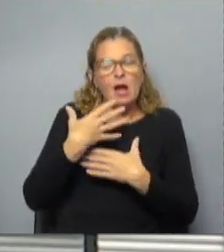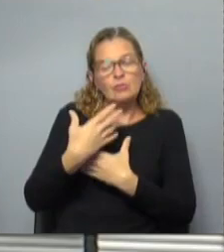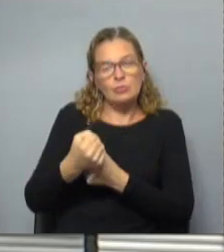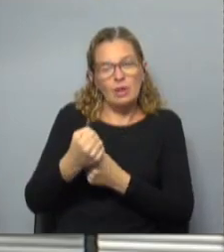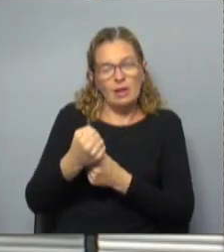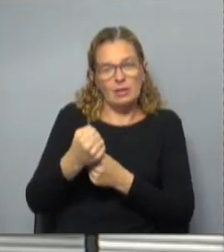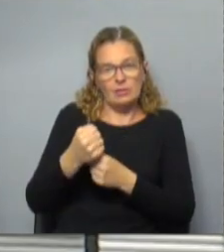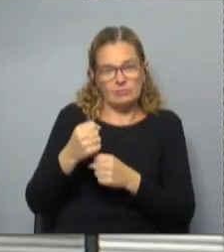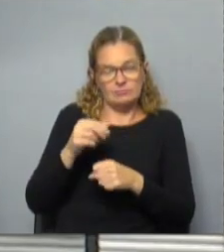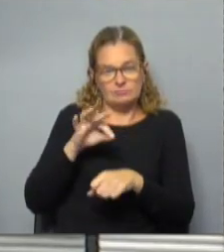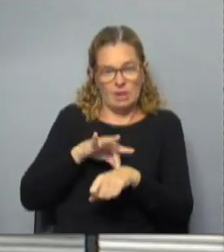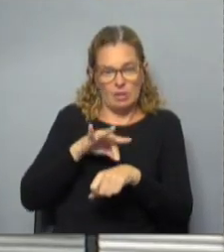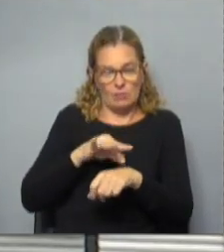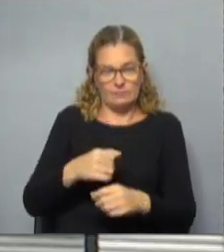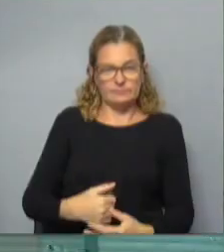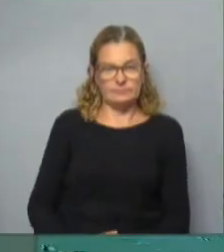como corresponde